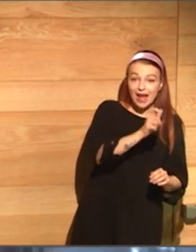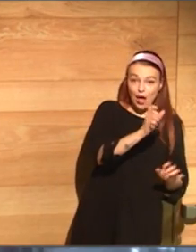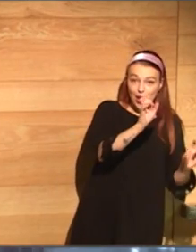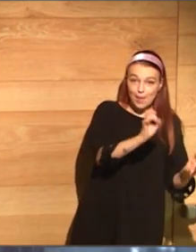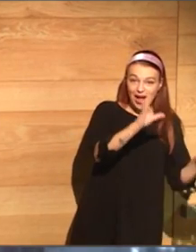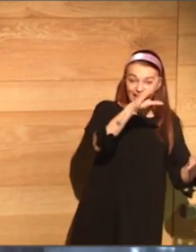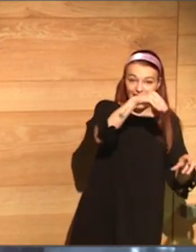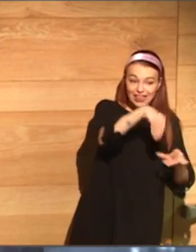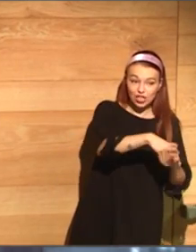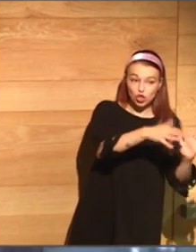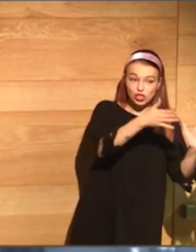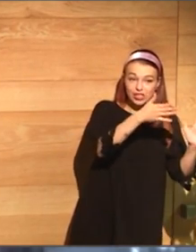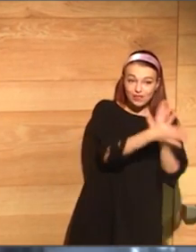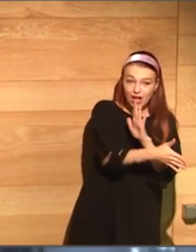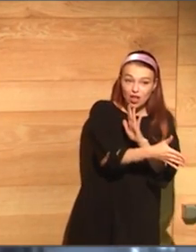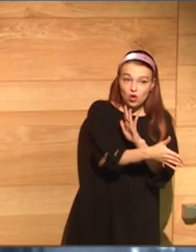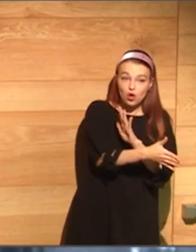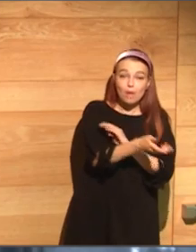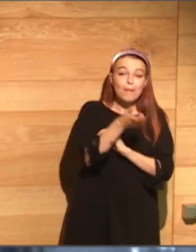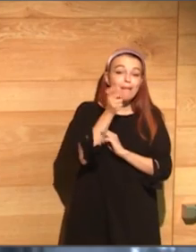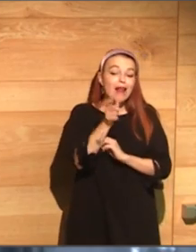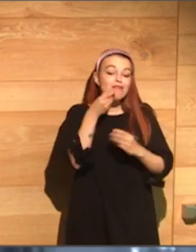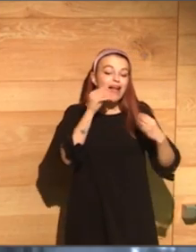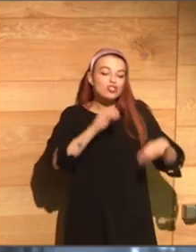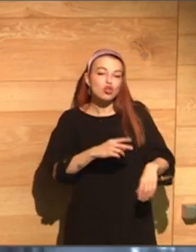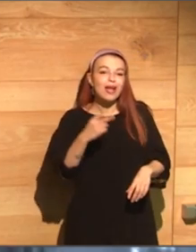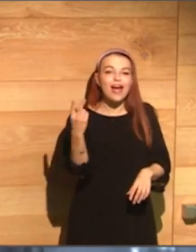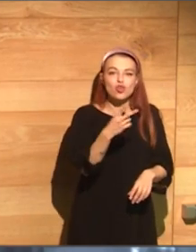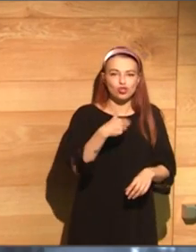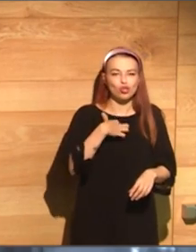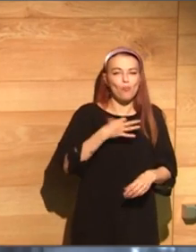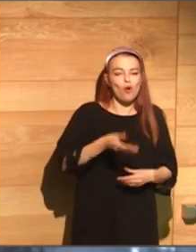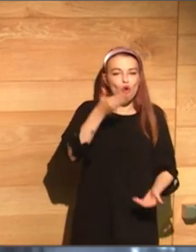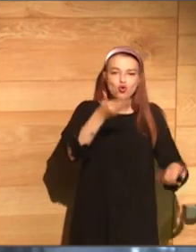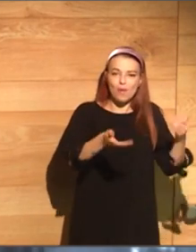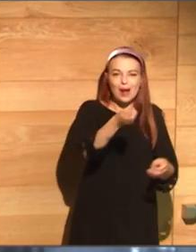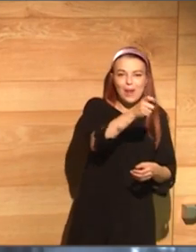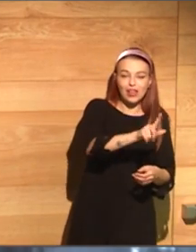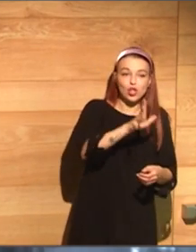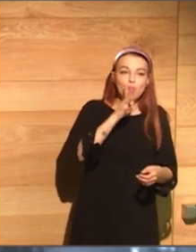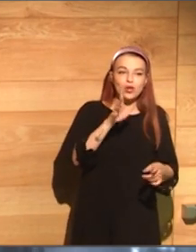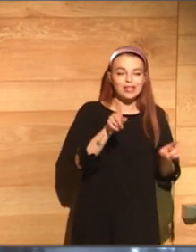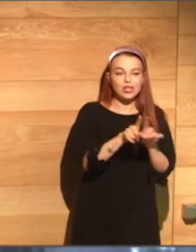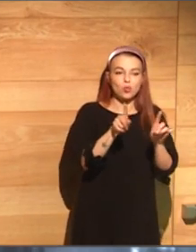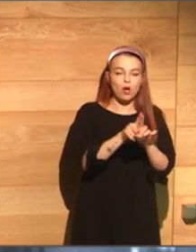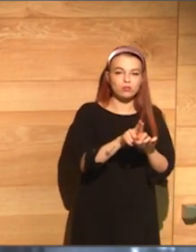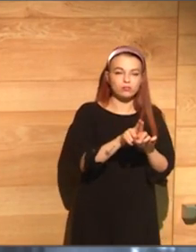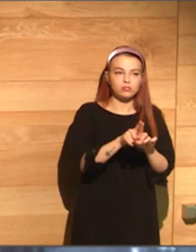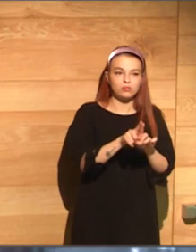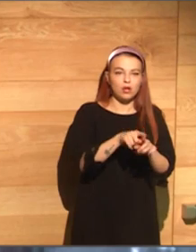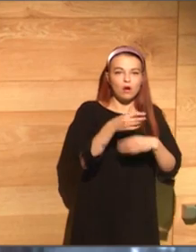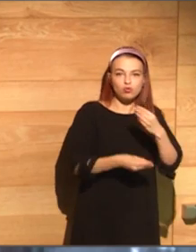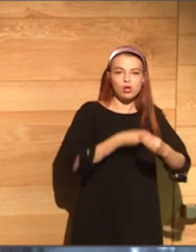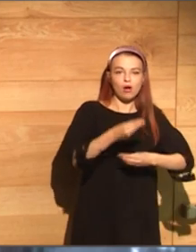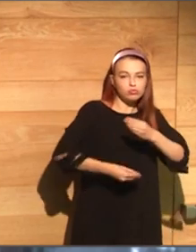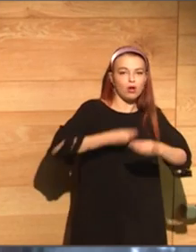palabra magia la pérdida de significado de la palabra histórico. Me parece también. Maravilloso. Porque es de esas que producen un desgaste tan grande que ya llega un momento